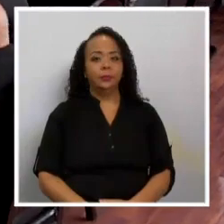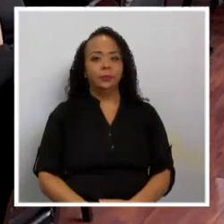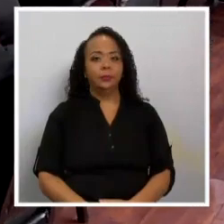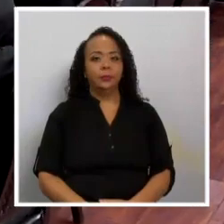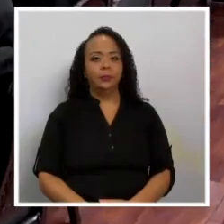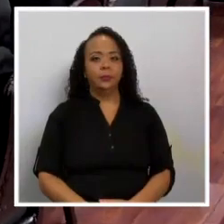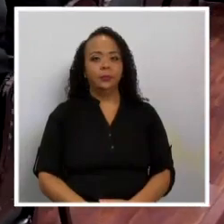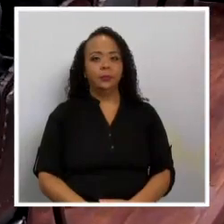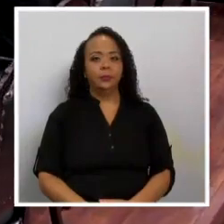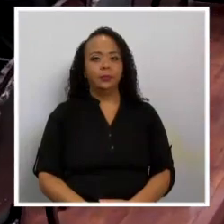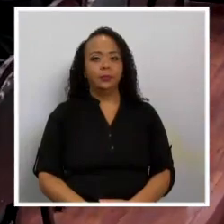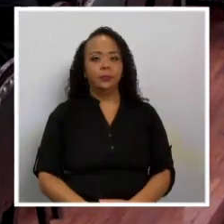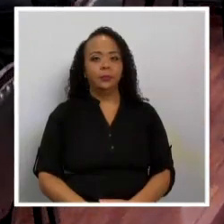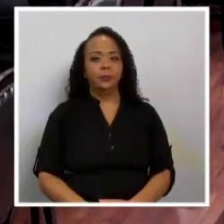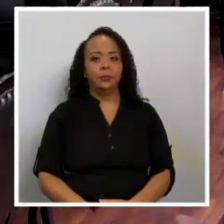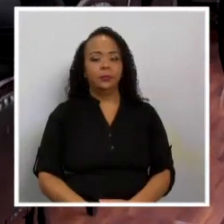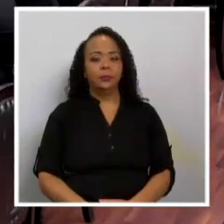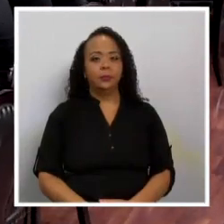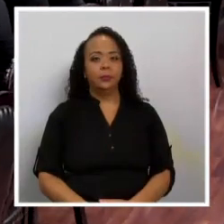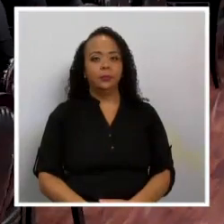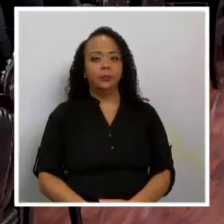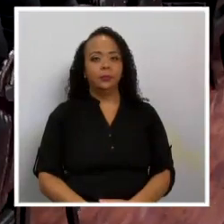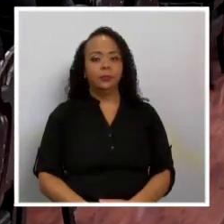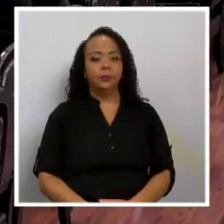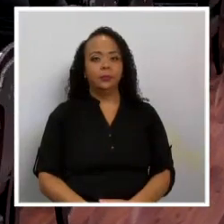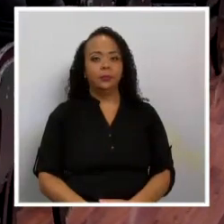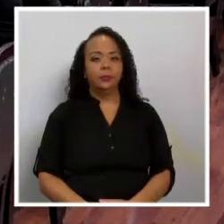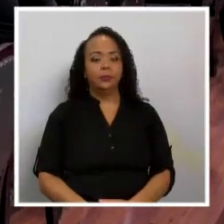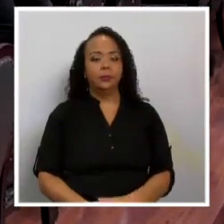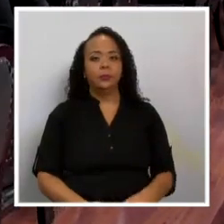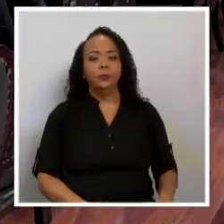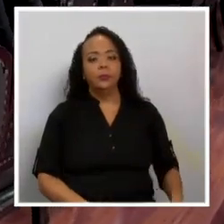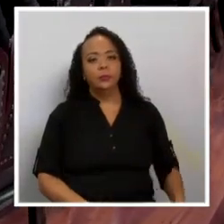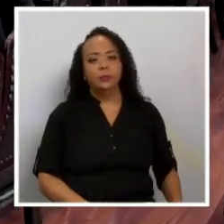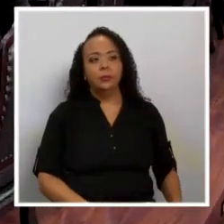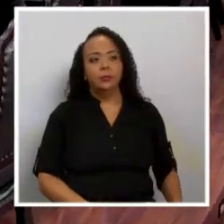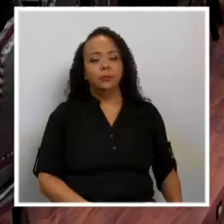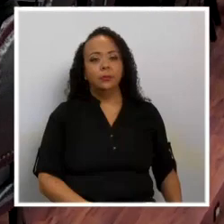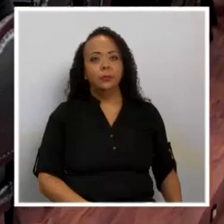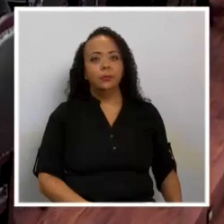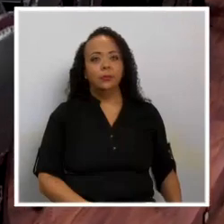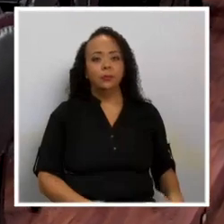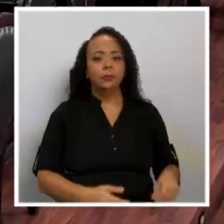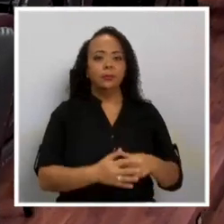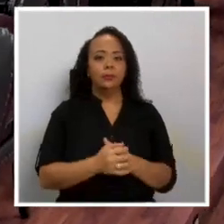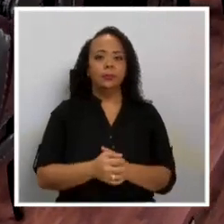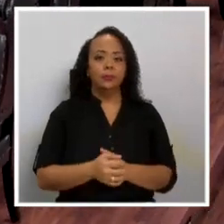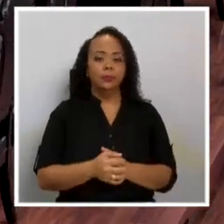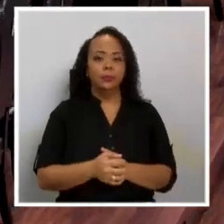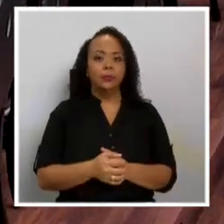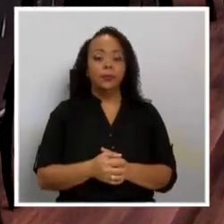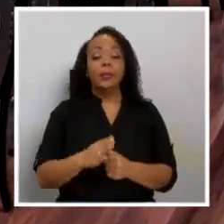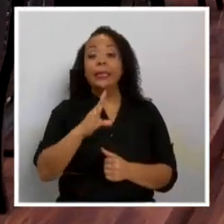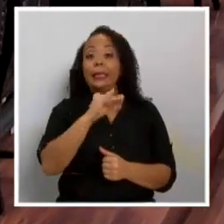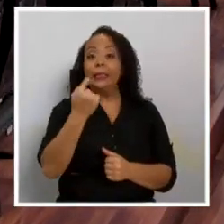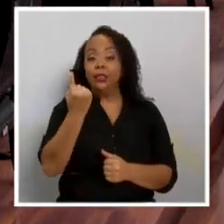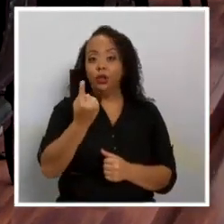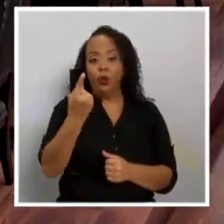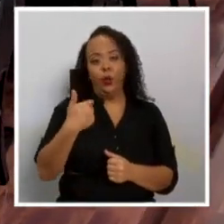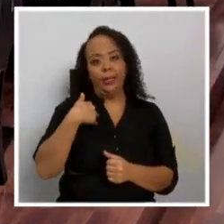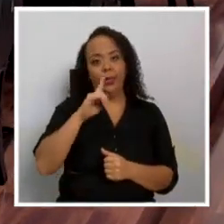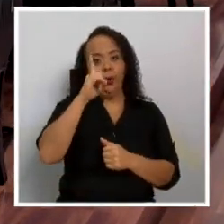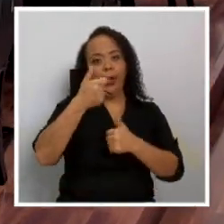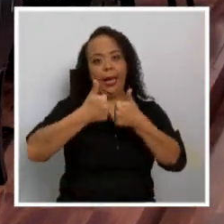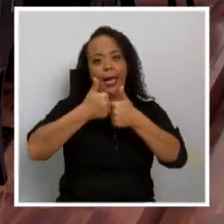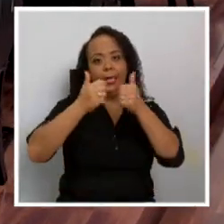Barahona. Yo quería decirle lo siguiente, coincido con que este periodo de tiempo y el que solo haya una